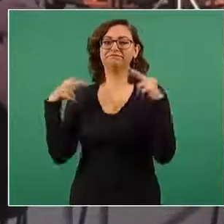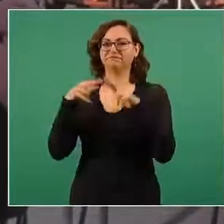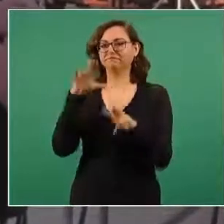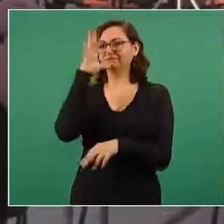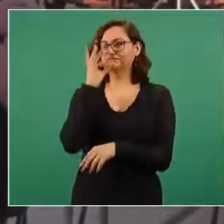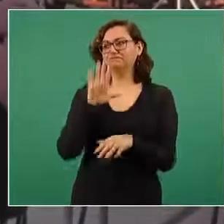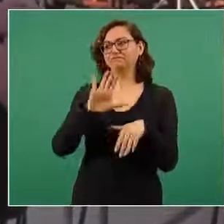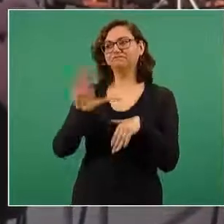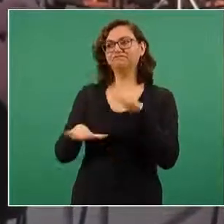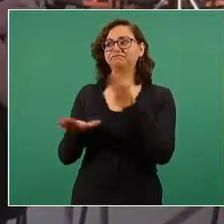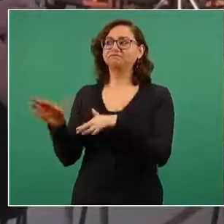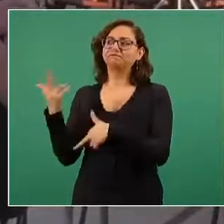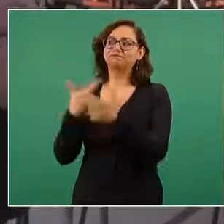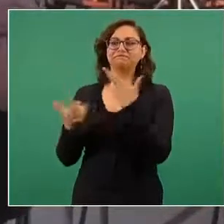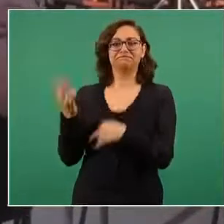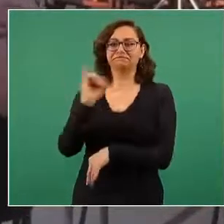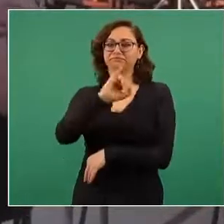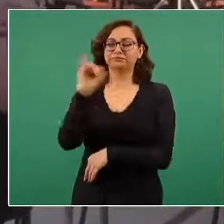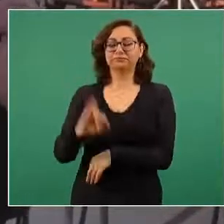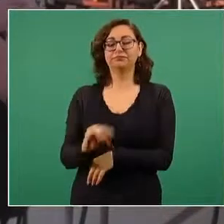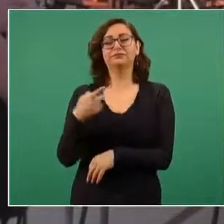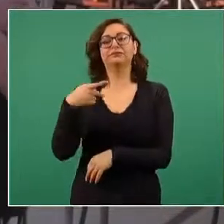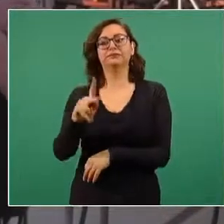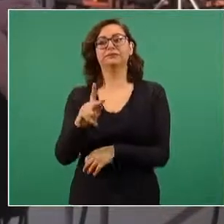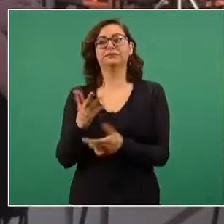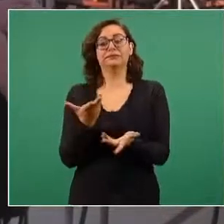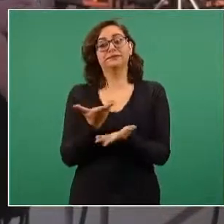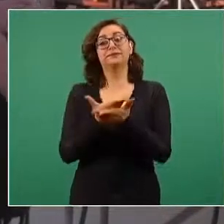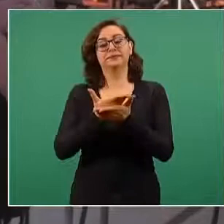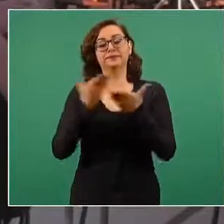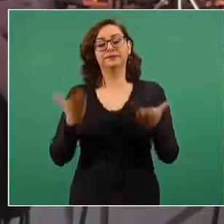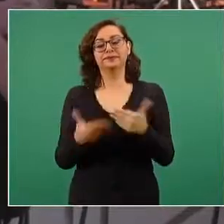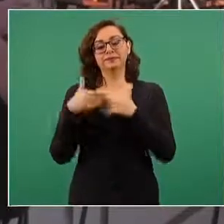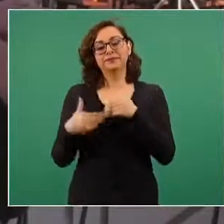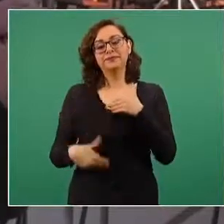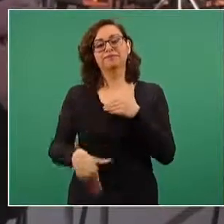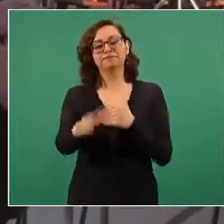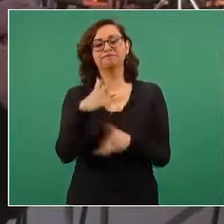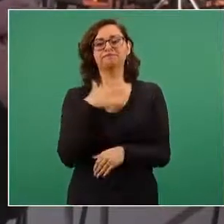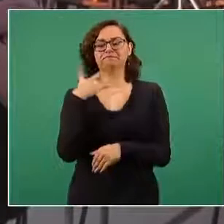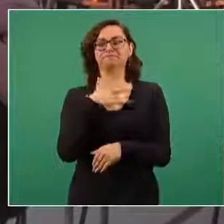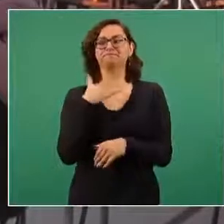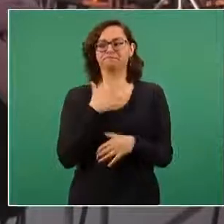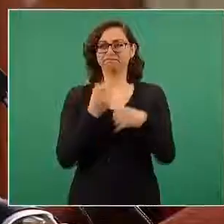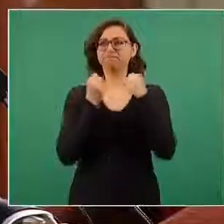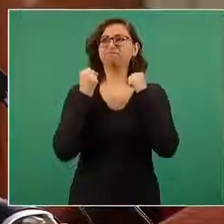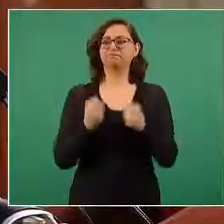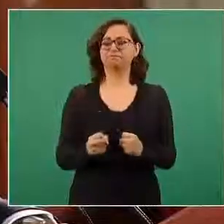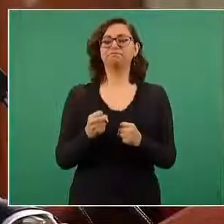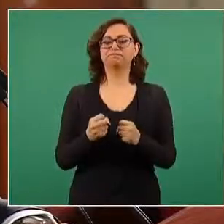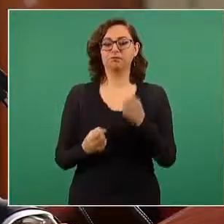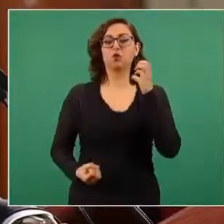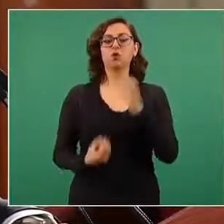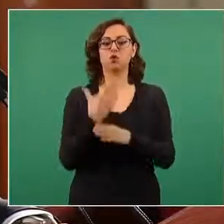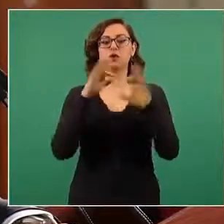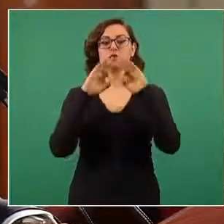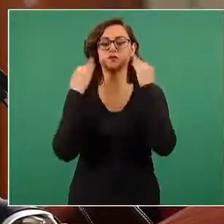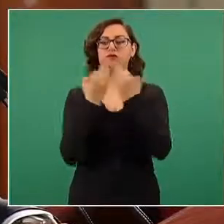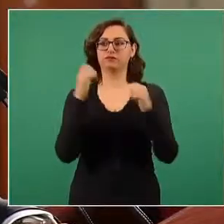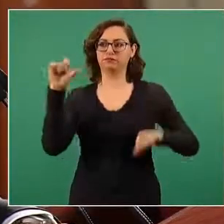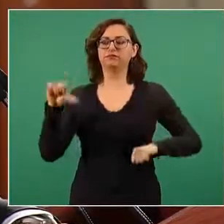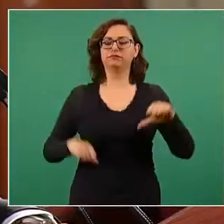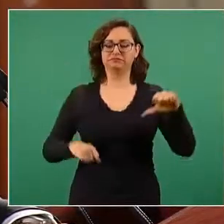con esta nueva esperanza, como ya lo dijo antes el gobernador, regresaremos a una nueva normalidad,